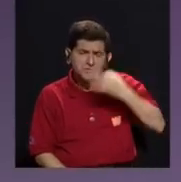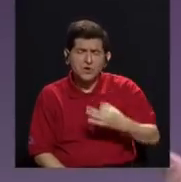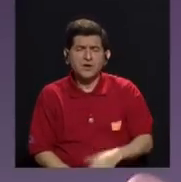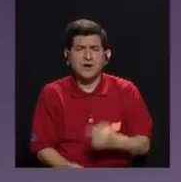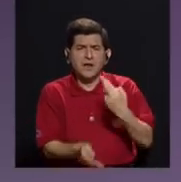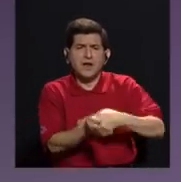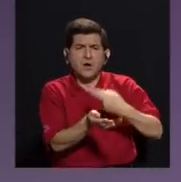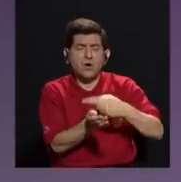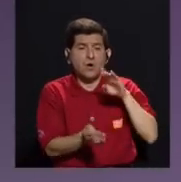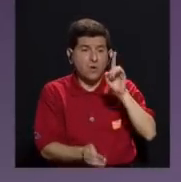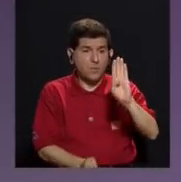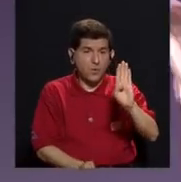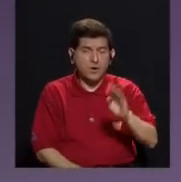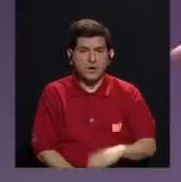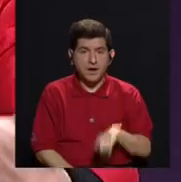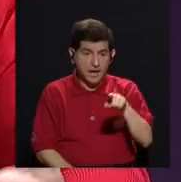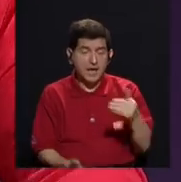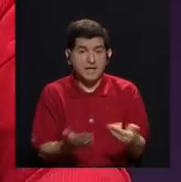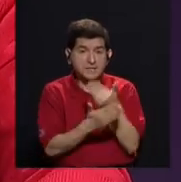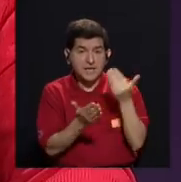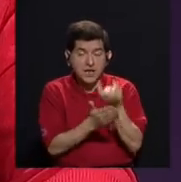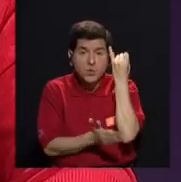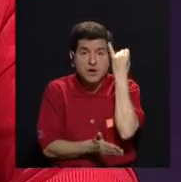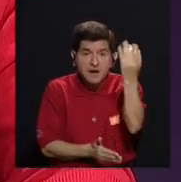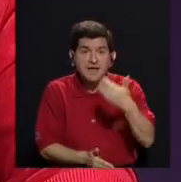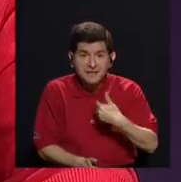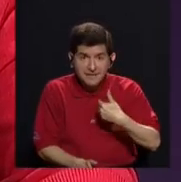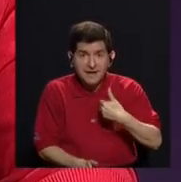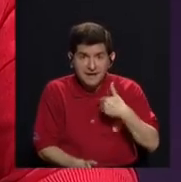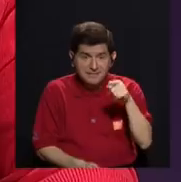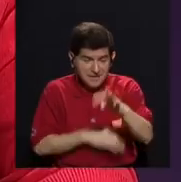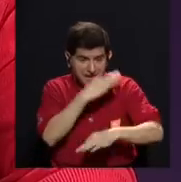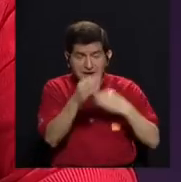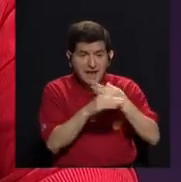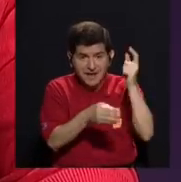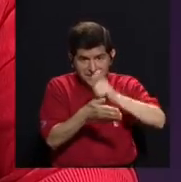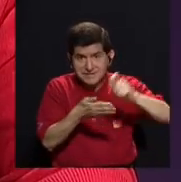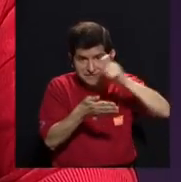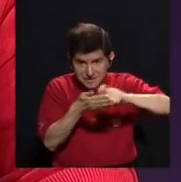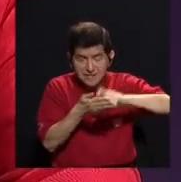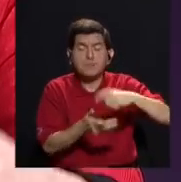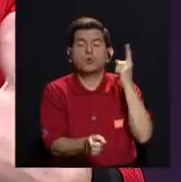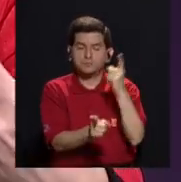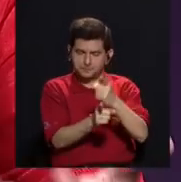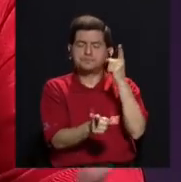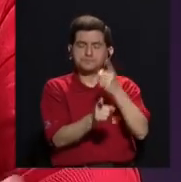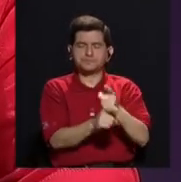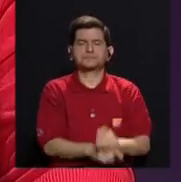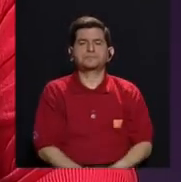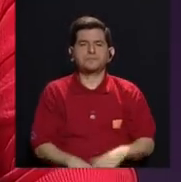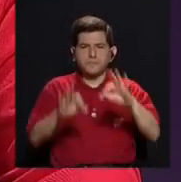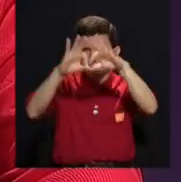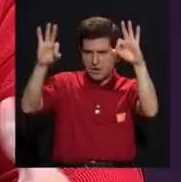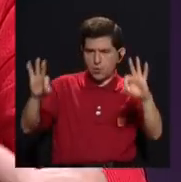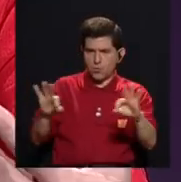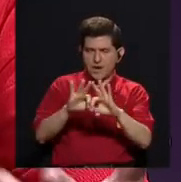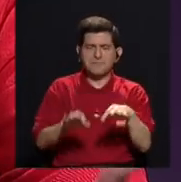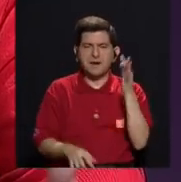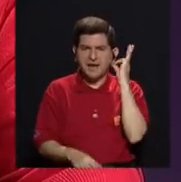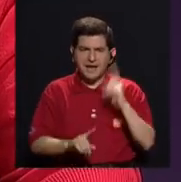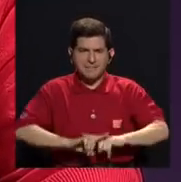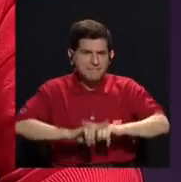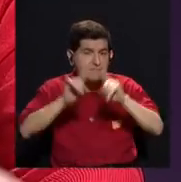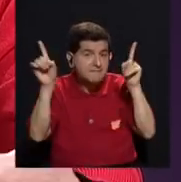permite que sería en uno de los nuevos sentidos que tienen es que dan una imagen de la mujer distinta